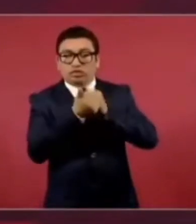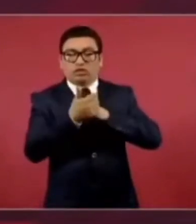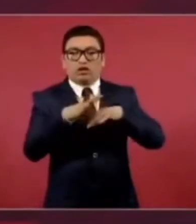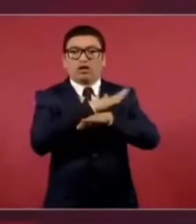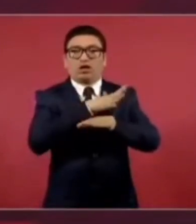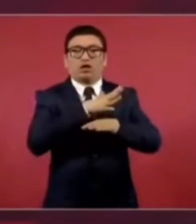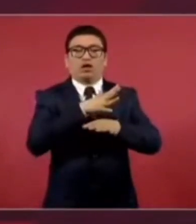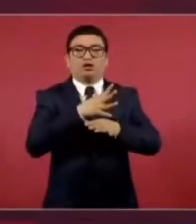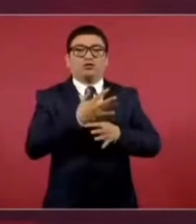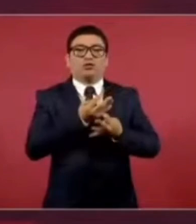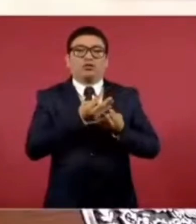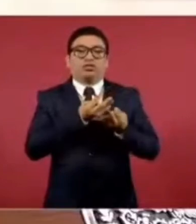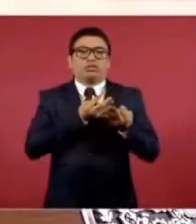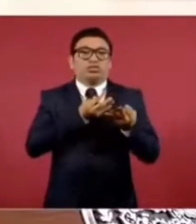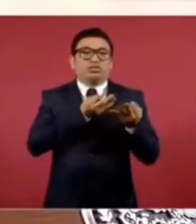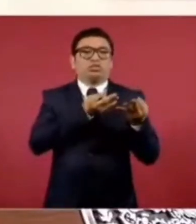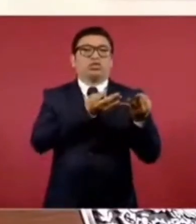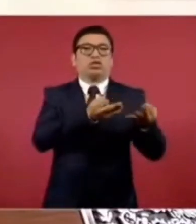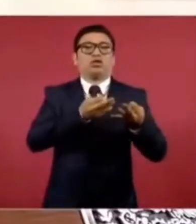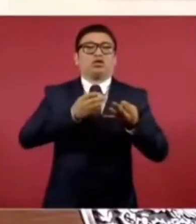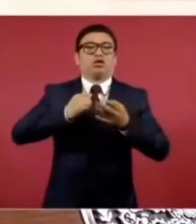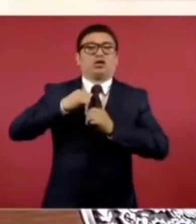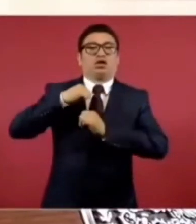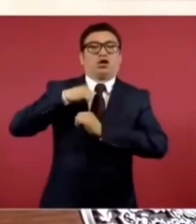no resisten las tentaciones del poder